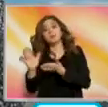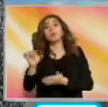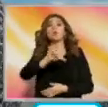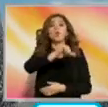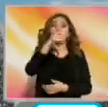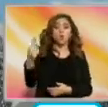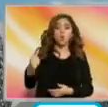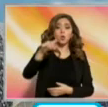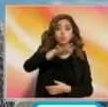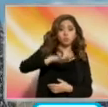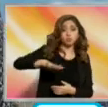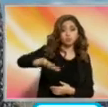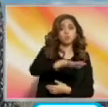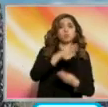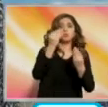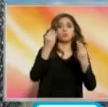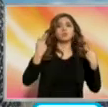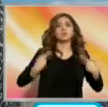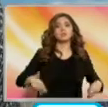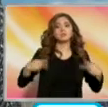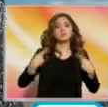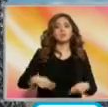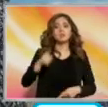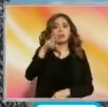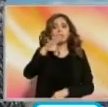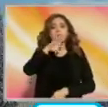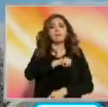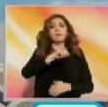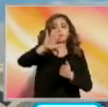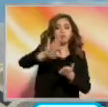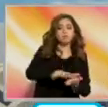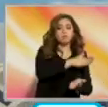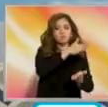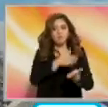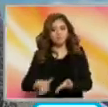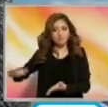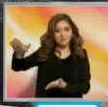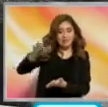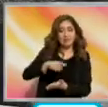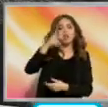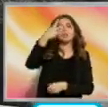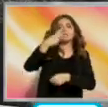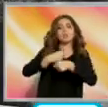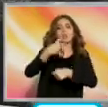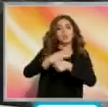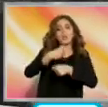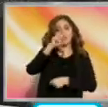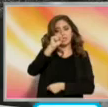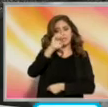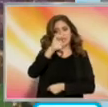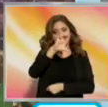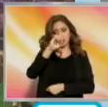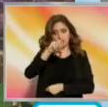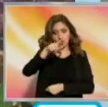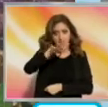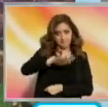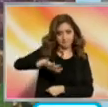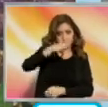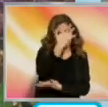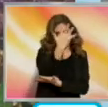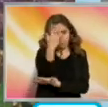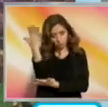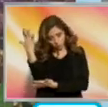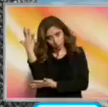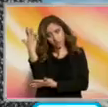estuvo muy esperado por las personas que hacen skate, que está en la segunda sección del Bosque de Chapultepec también. Ese es en la